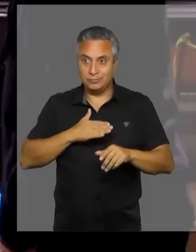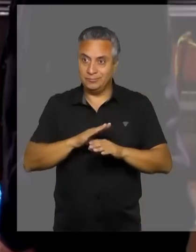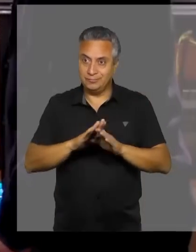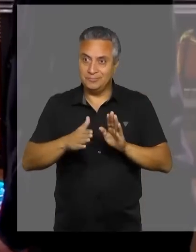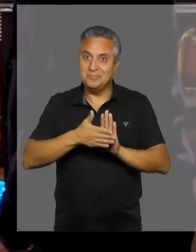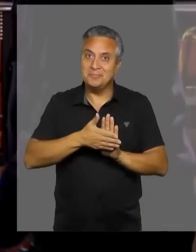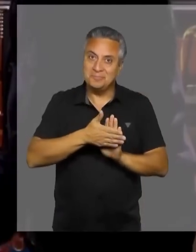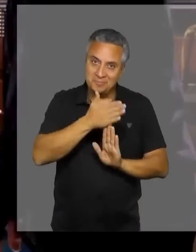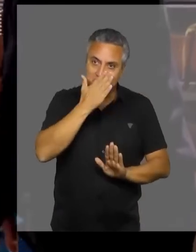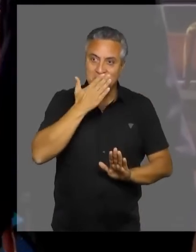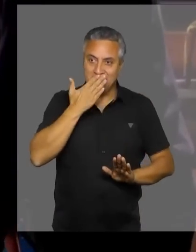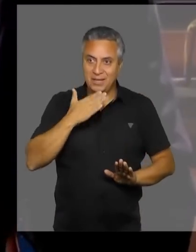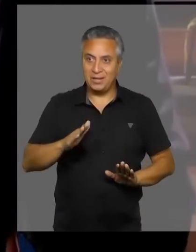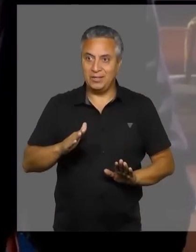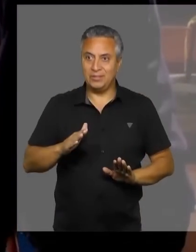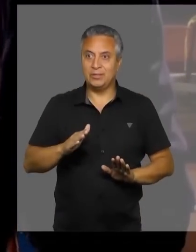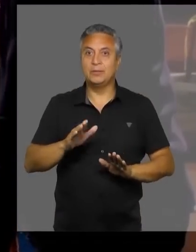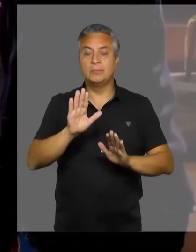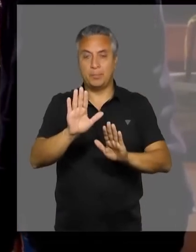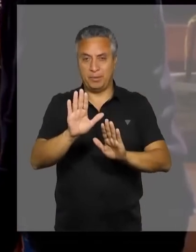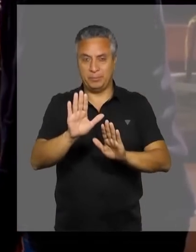voy. Aunque